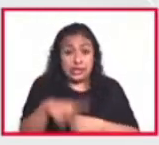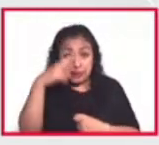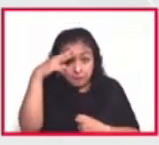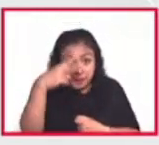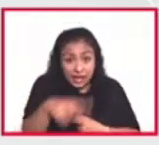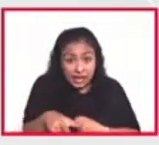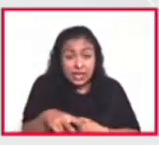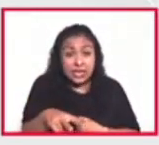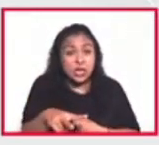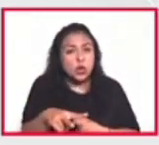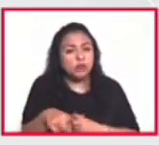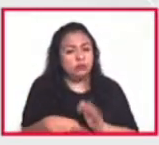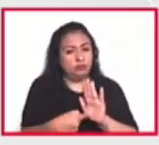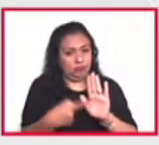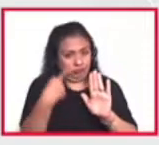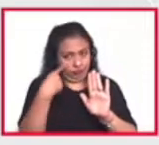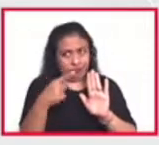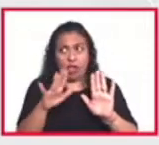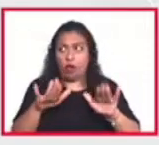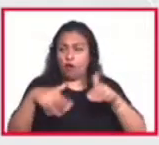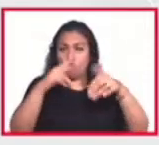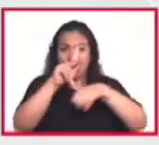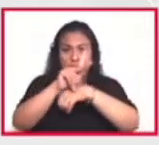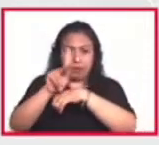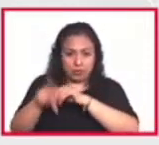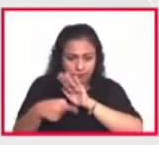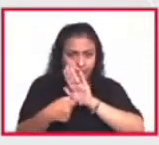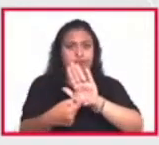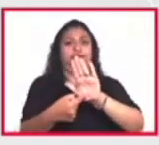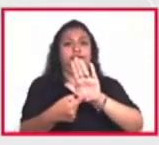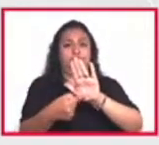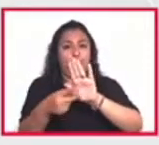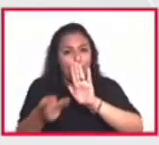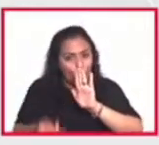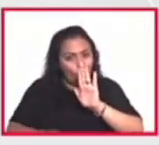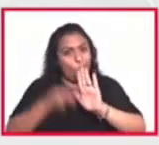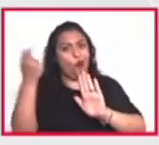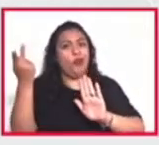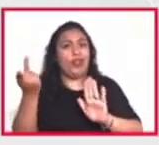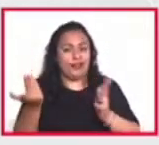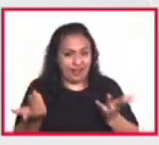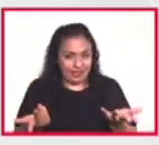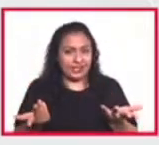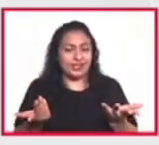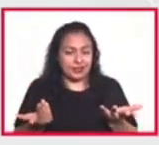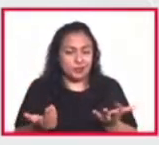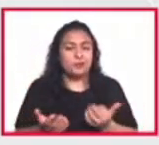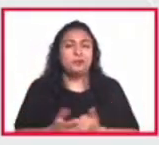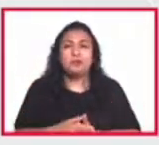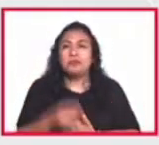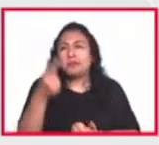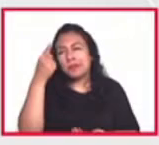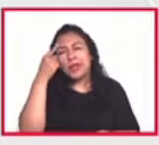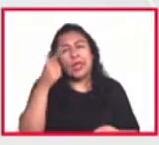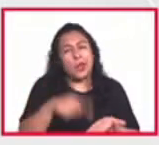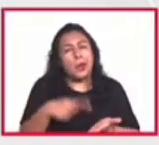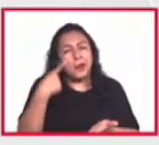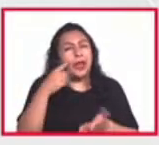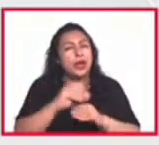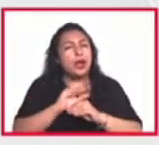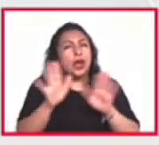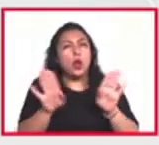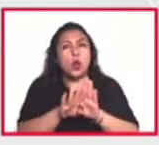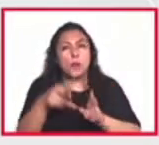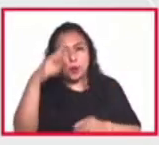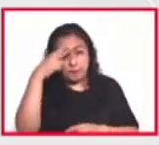en el mapa una vez más, ¿no? O sea, creo que fue como muy evidente que en México había